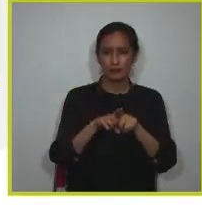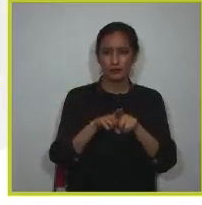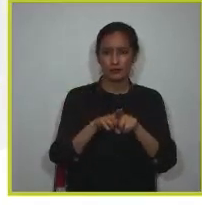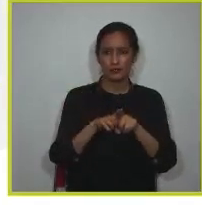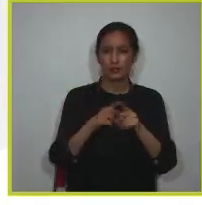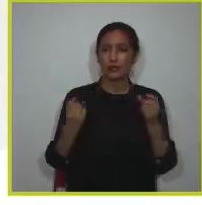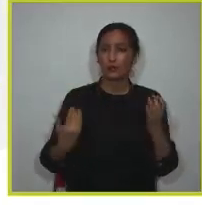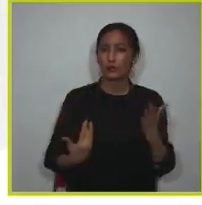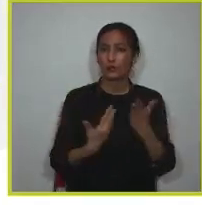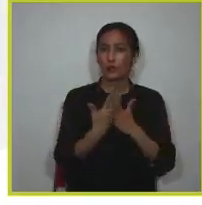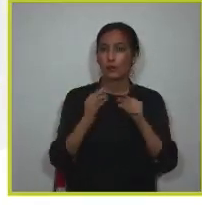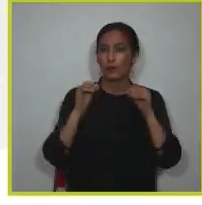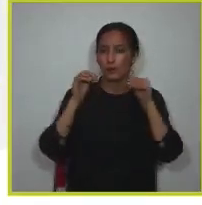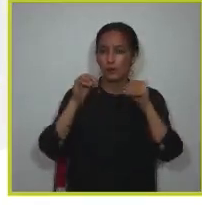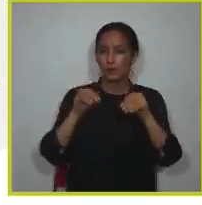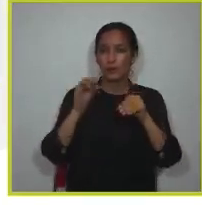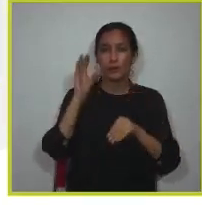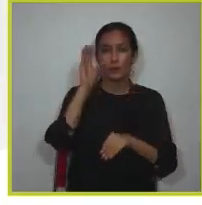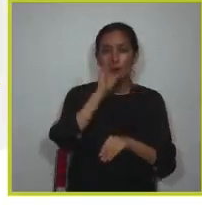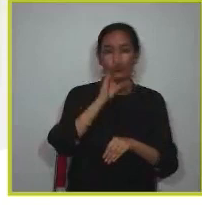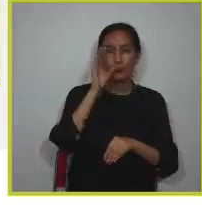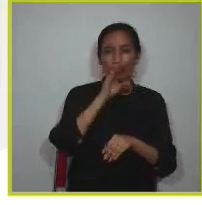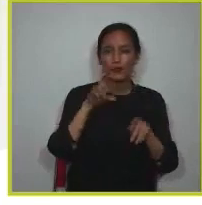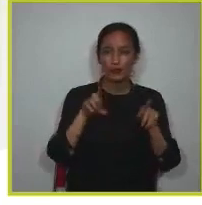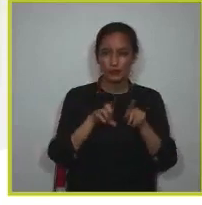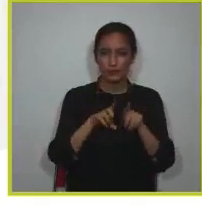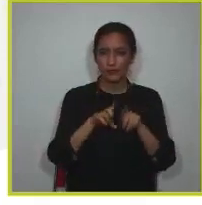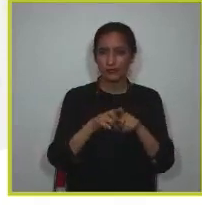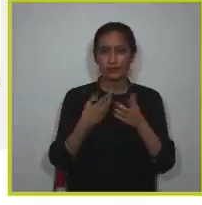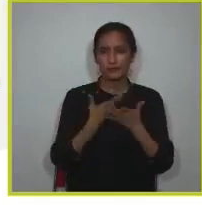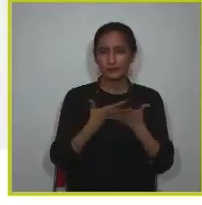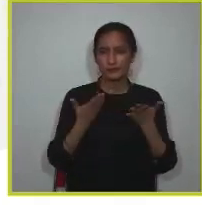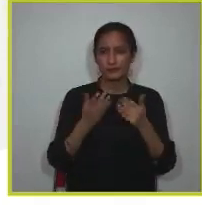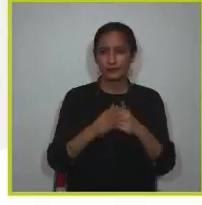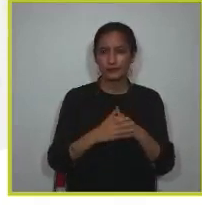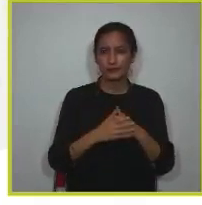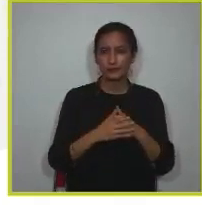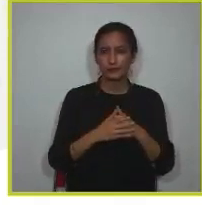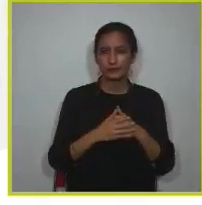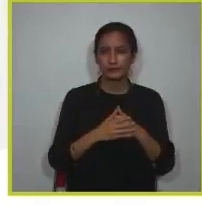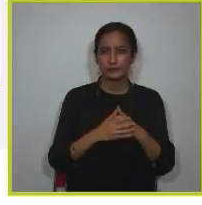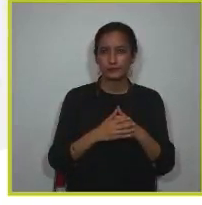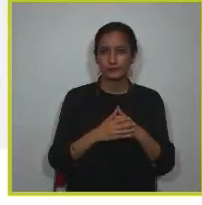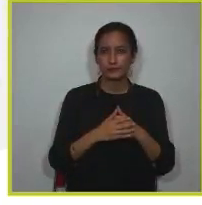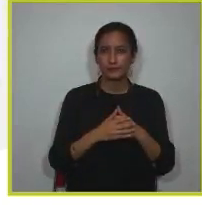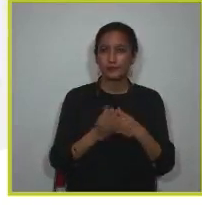hemos insertado busca y un poco adelantar de qué va agilizar